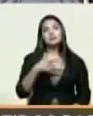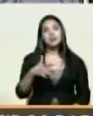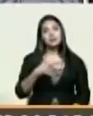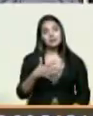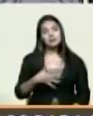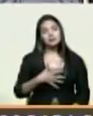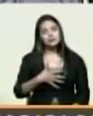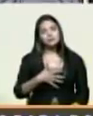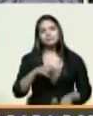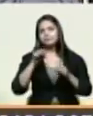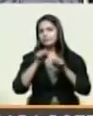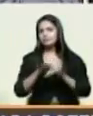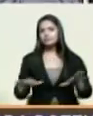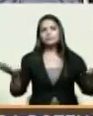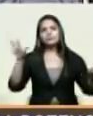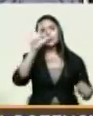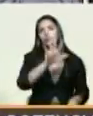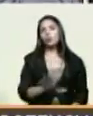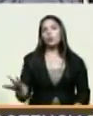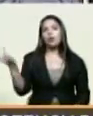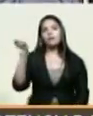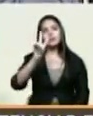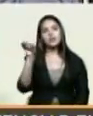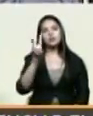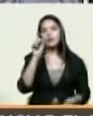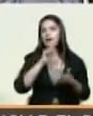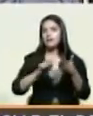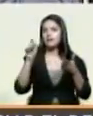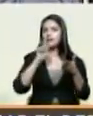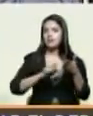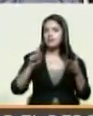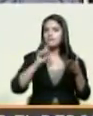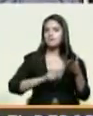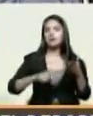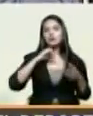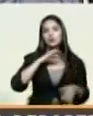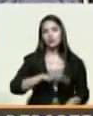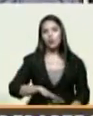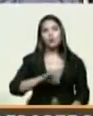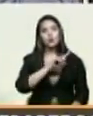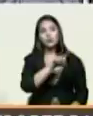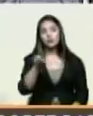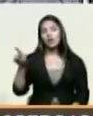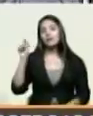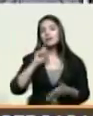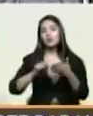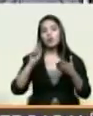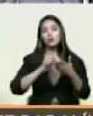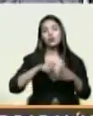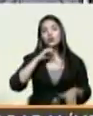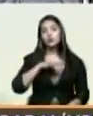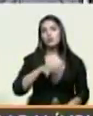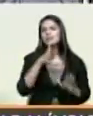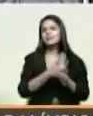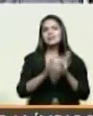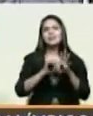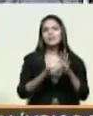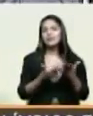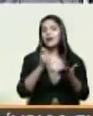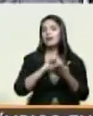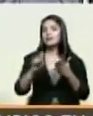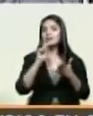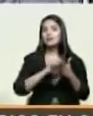animados, regarse por toda Venezuela, escribiendo la historia. Y escribiendo la historia significa